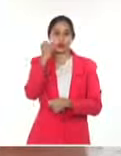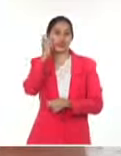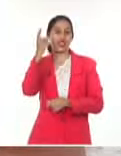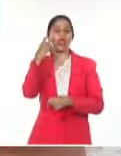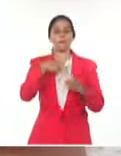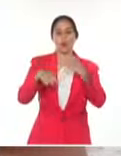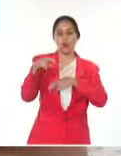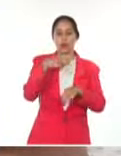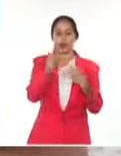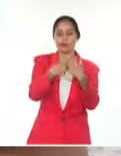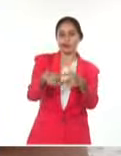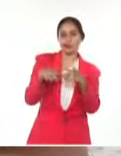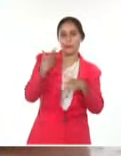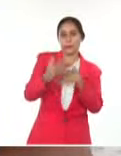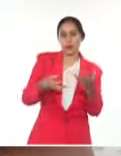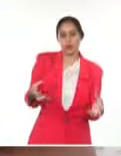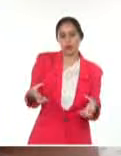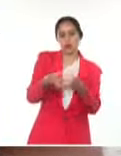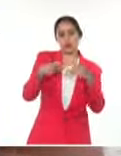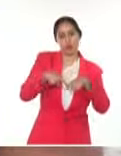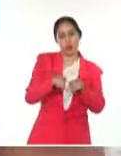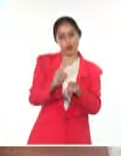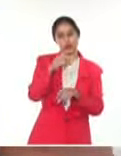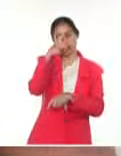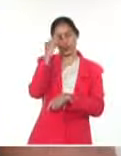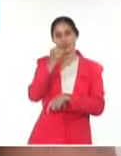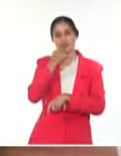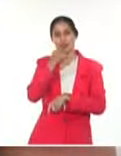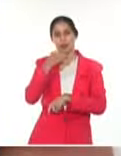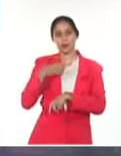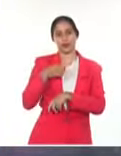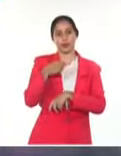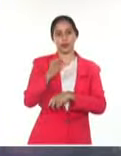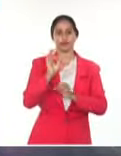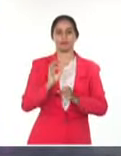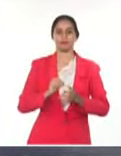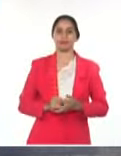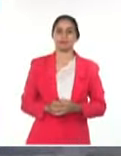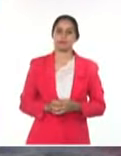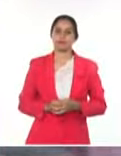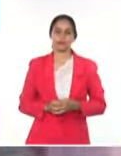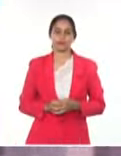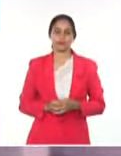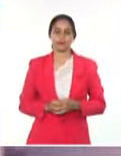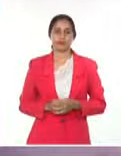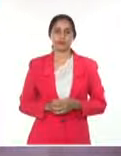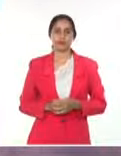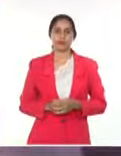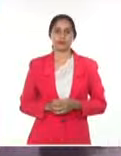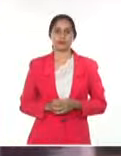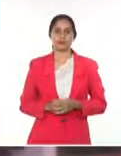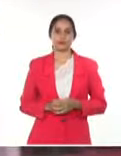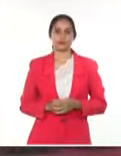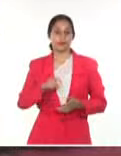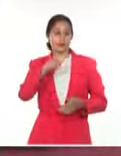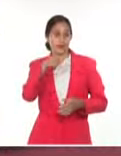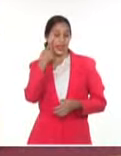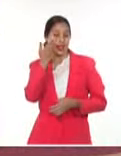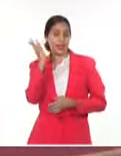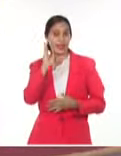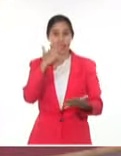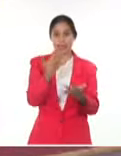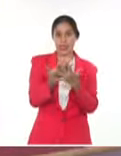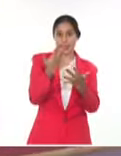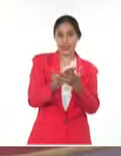colectivo cohesionado se puede, sí se puede, como dice. No tengo nada de éxito. Esta entidad conmemorará